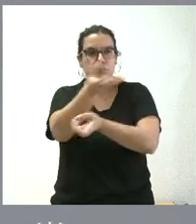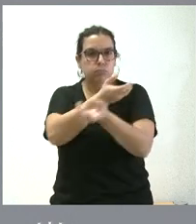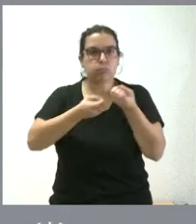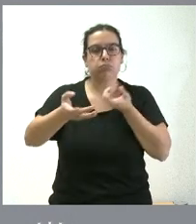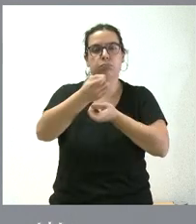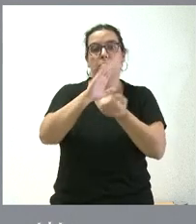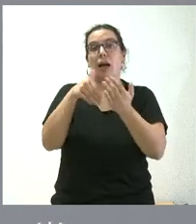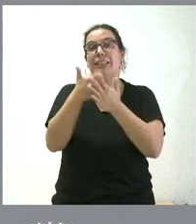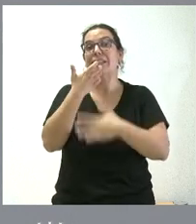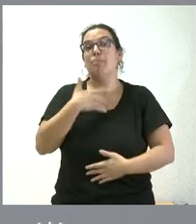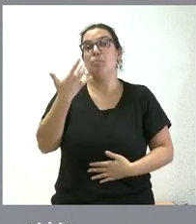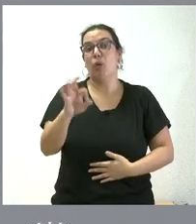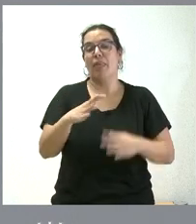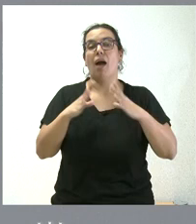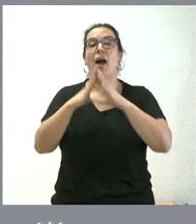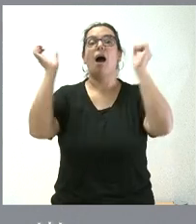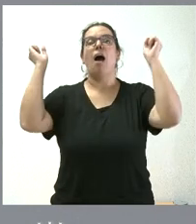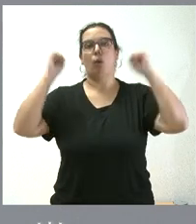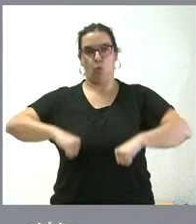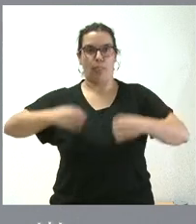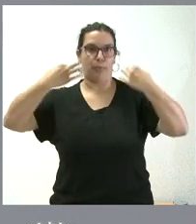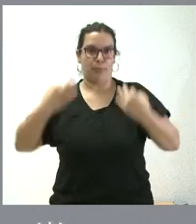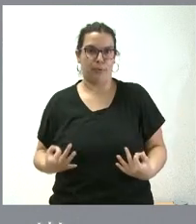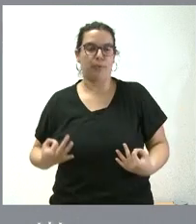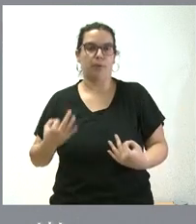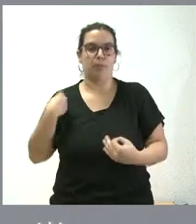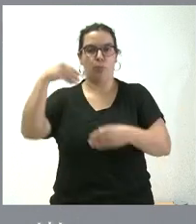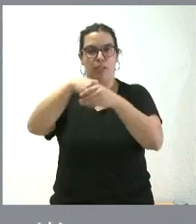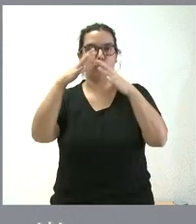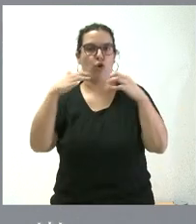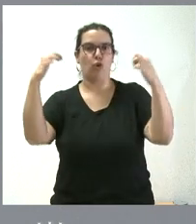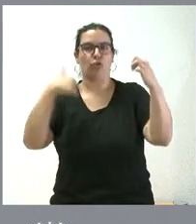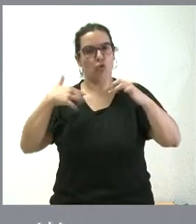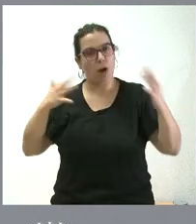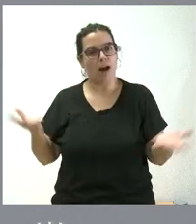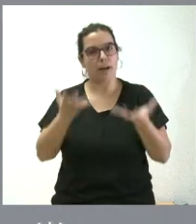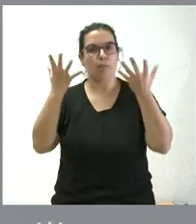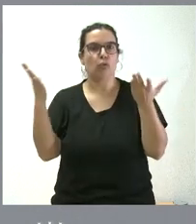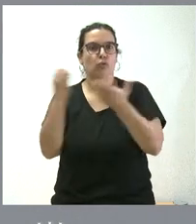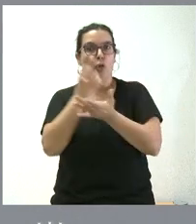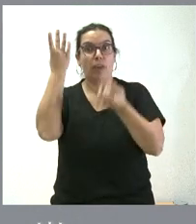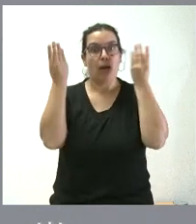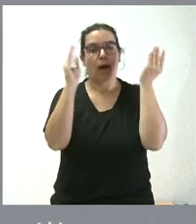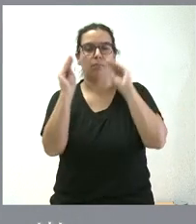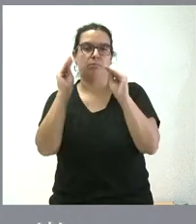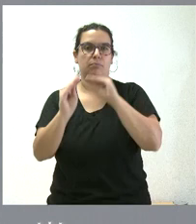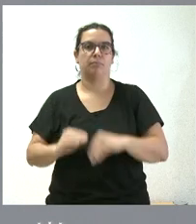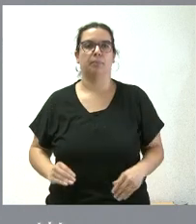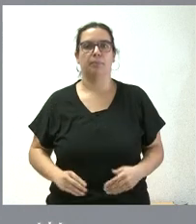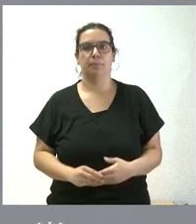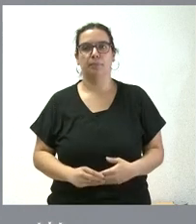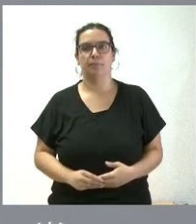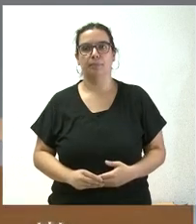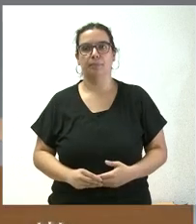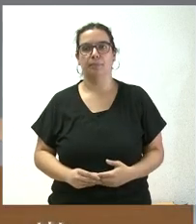Incluso si es posible de acuerdo durante el ámbito del trabajo parl entario yo annimo desde aquí a todos los que tengan algo que aportar que lo hagan Europa